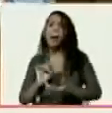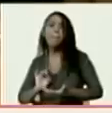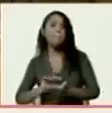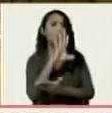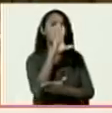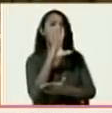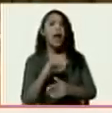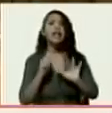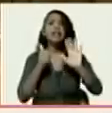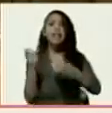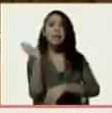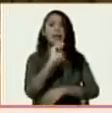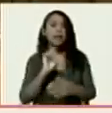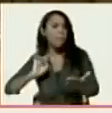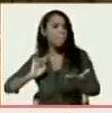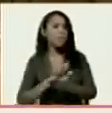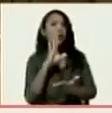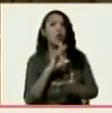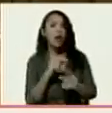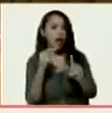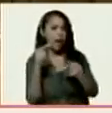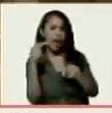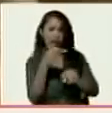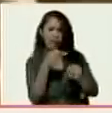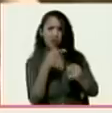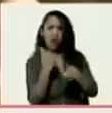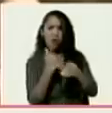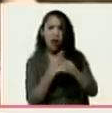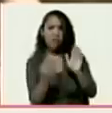presidente en 6 meses, eso no aparece aquí.